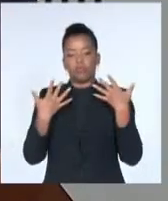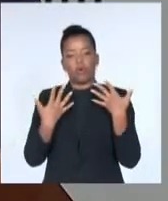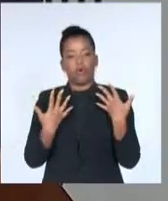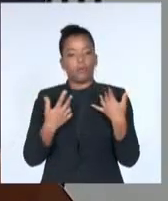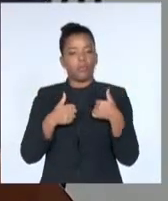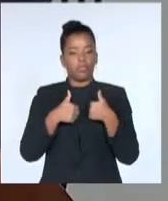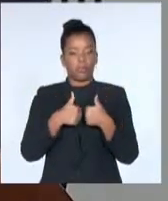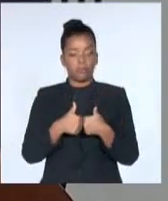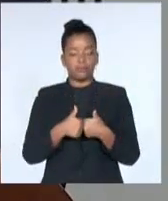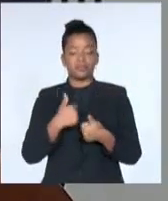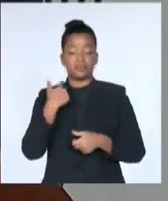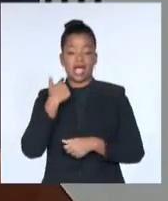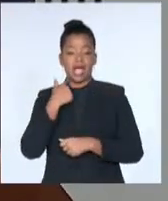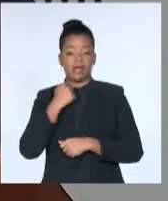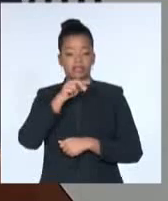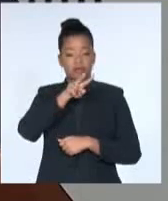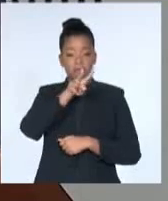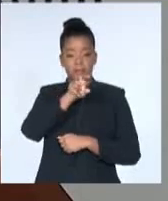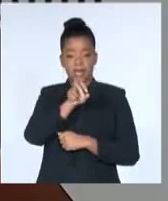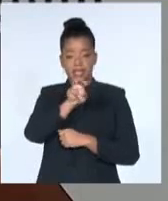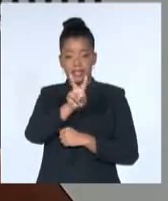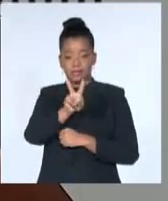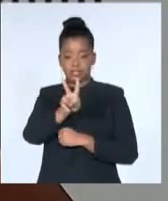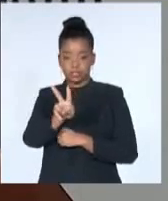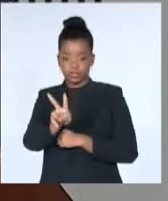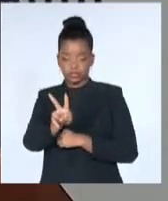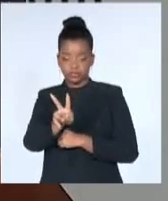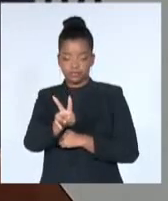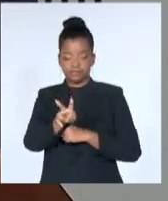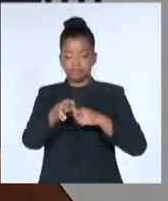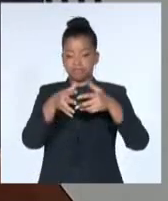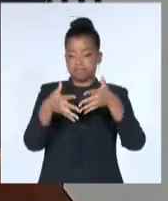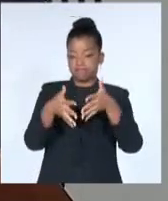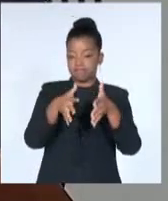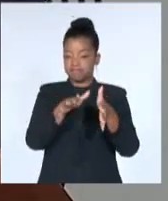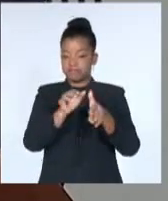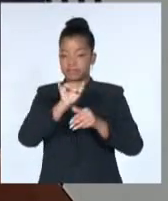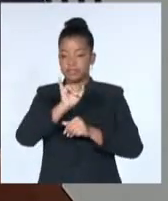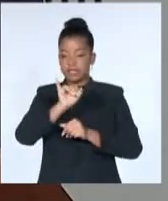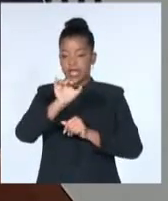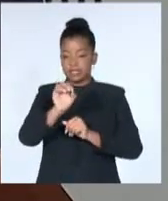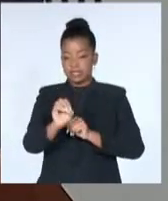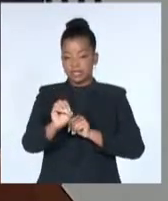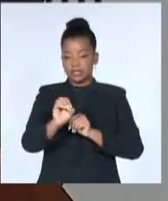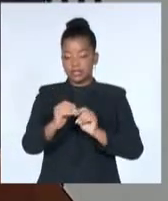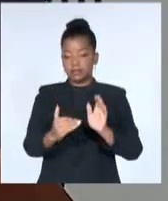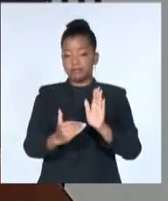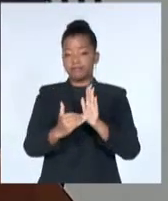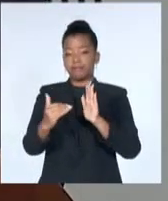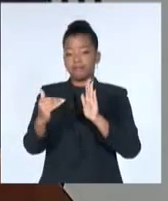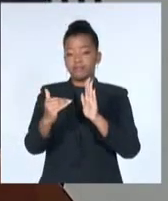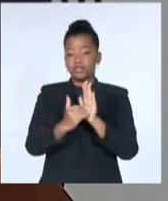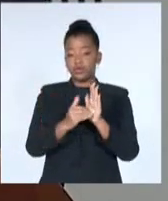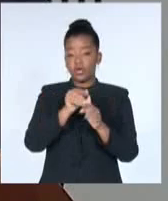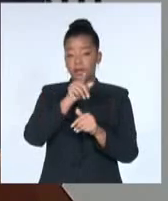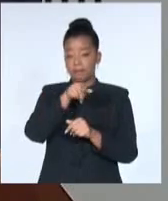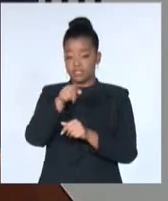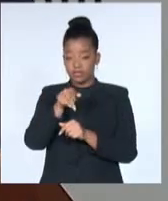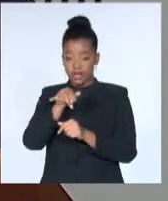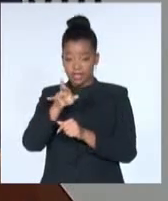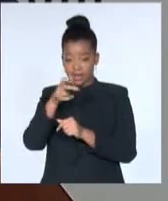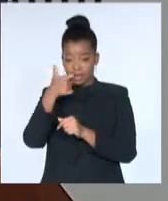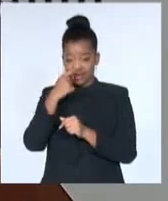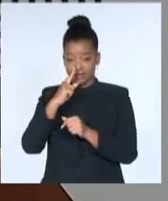año 2022, alrededor de 60 millones de usuarios iraníes, o